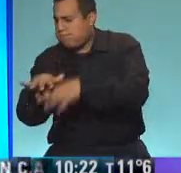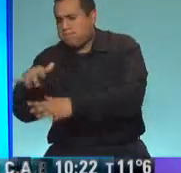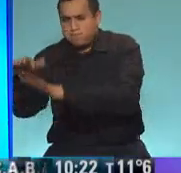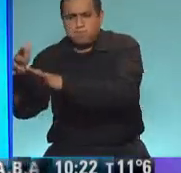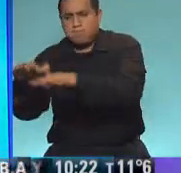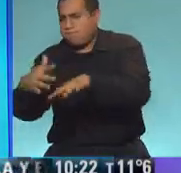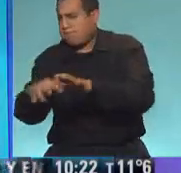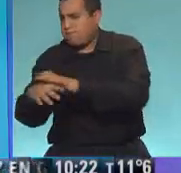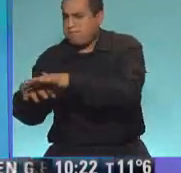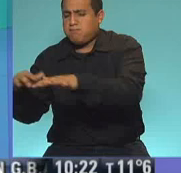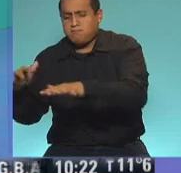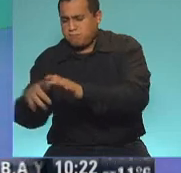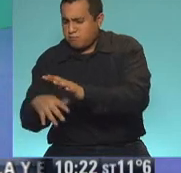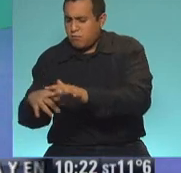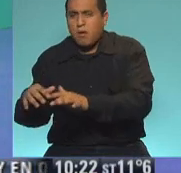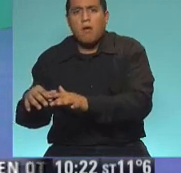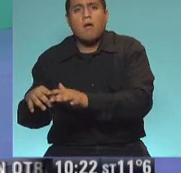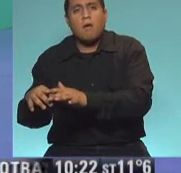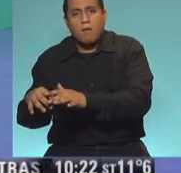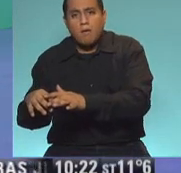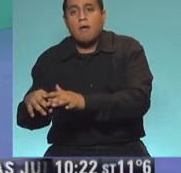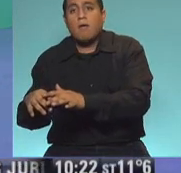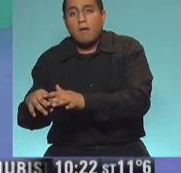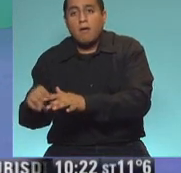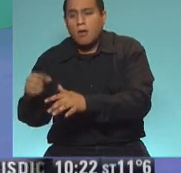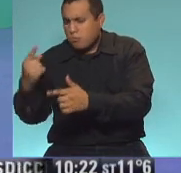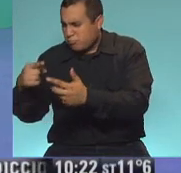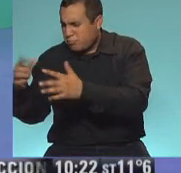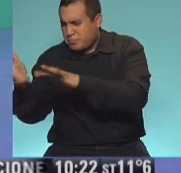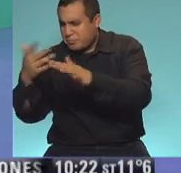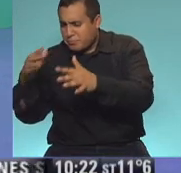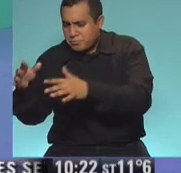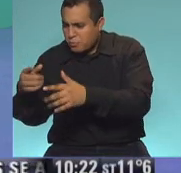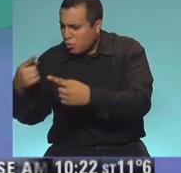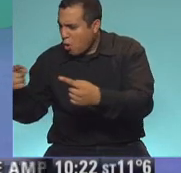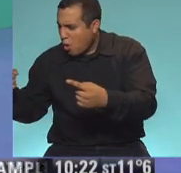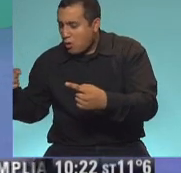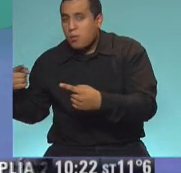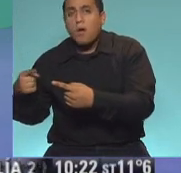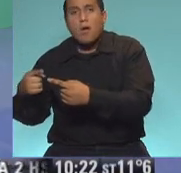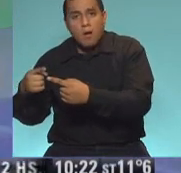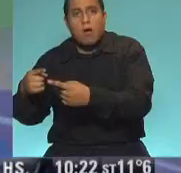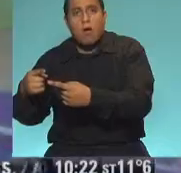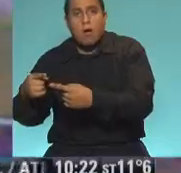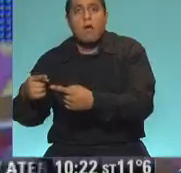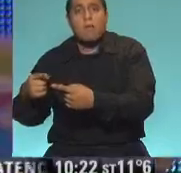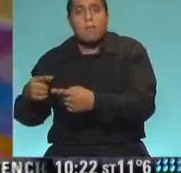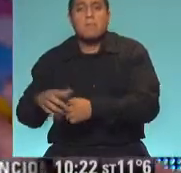con espuma y todo, todo lo que en ella vuela adentro del agua con